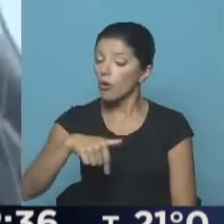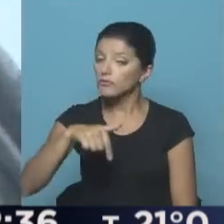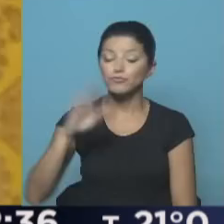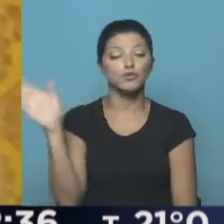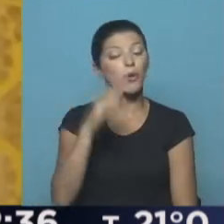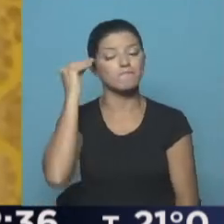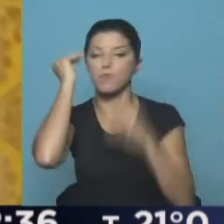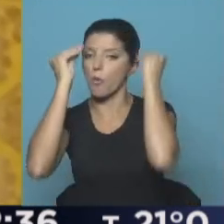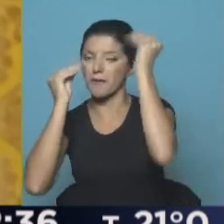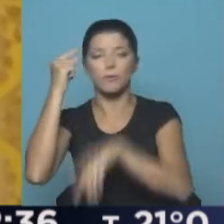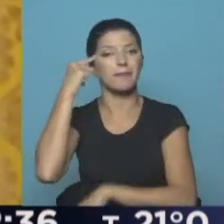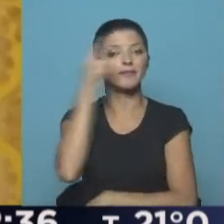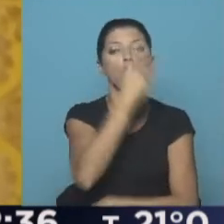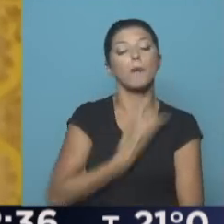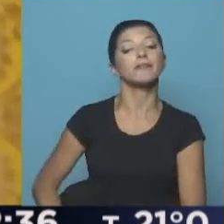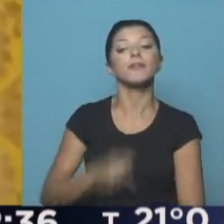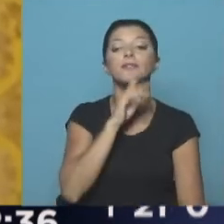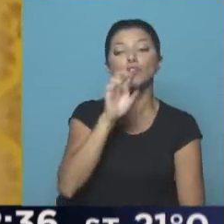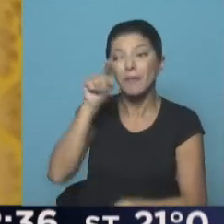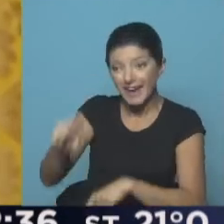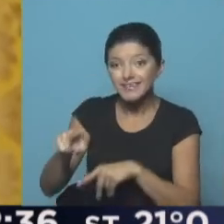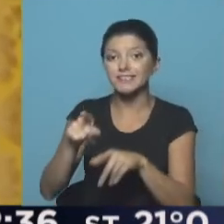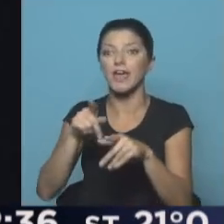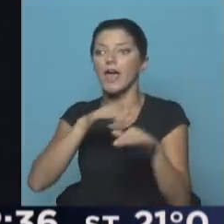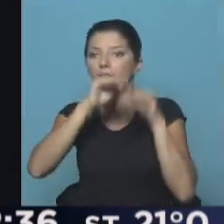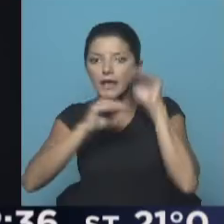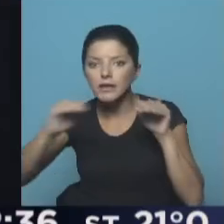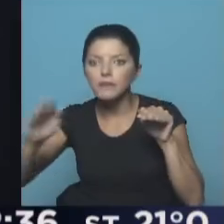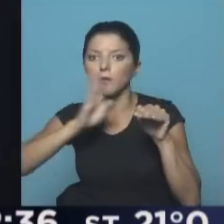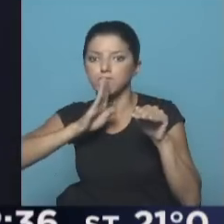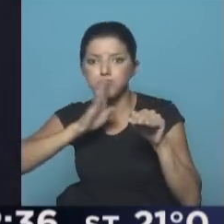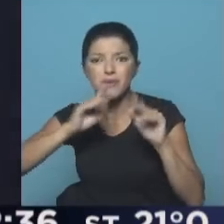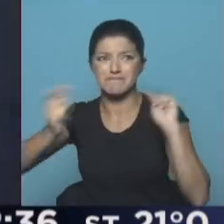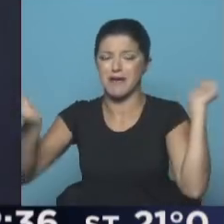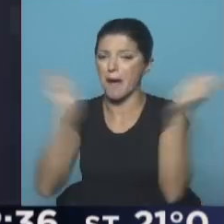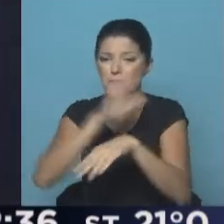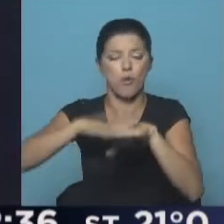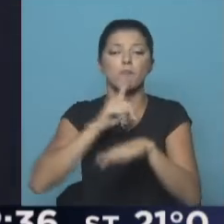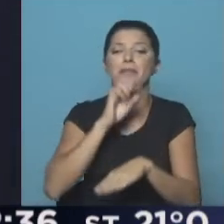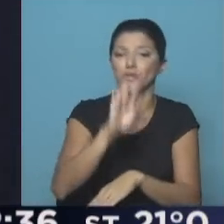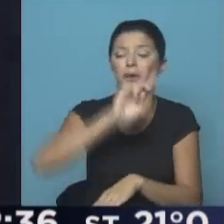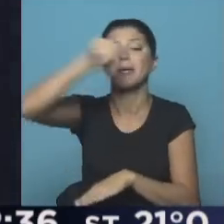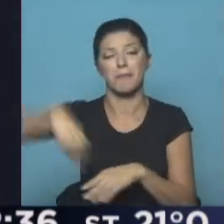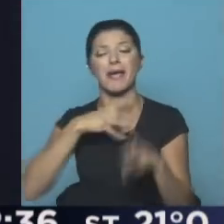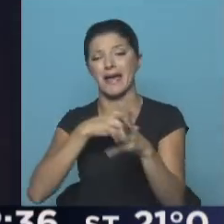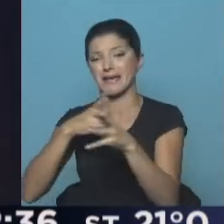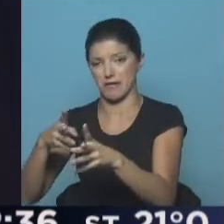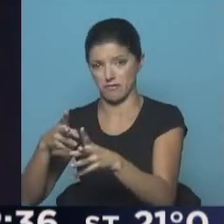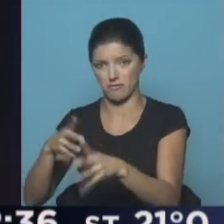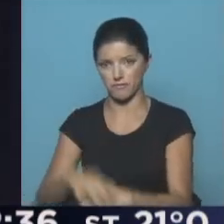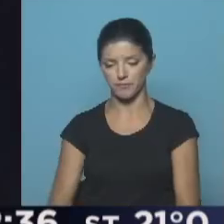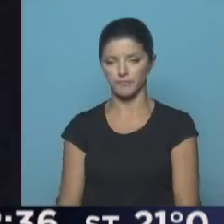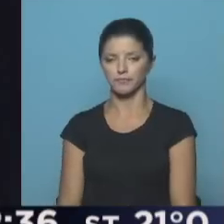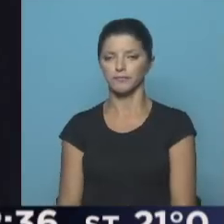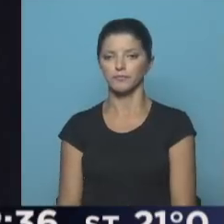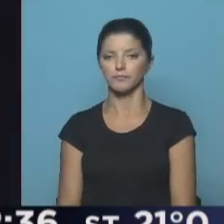temen que el gobierno de Donald Trump altere ese delicado equilibrio, desatando una guerra que podría ser devastadora.